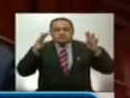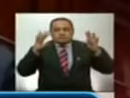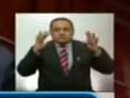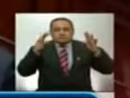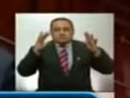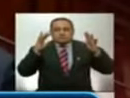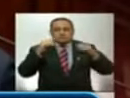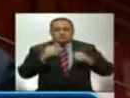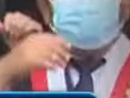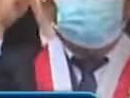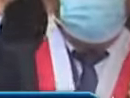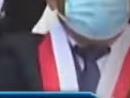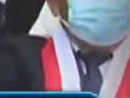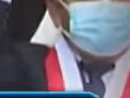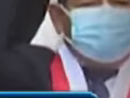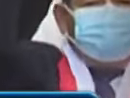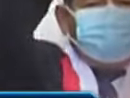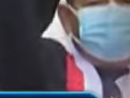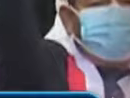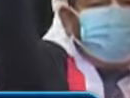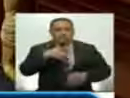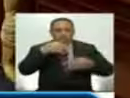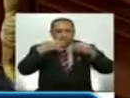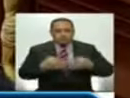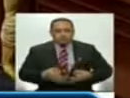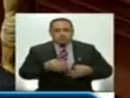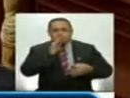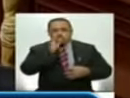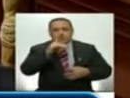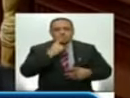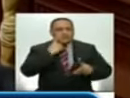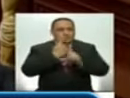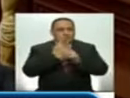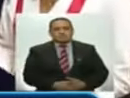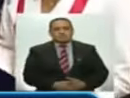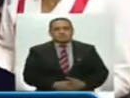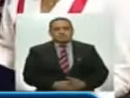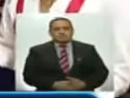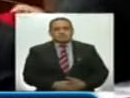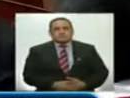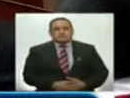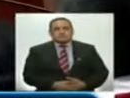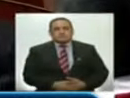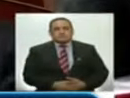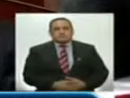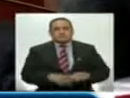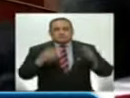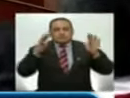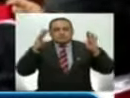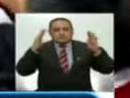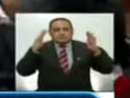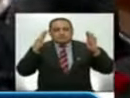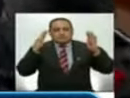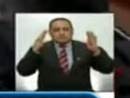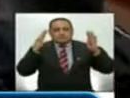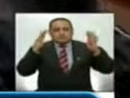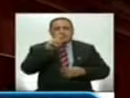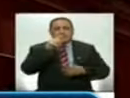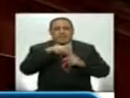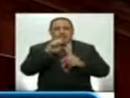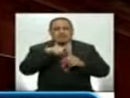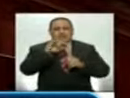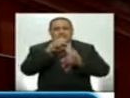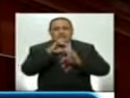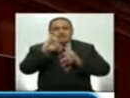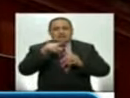a pesar de ser con 37 congresistas del grupo político con más integrantes en el parlamento la bancada de perú libre no ha